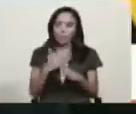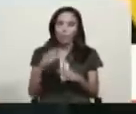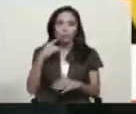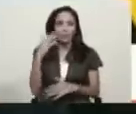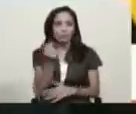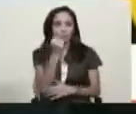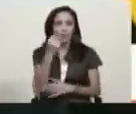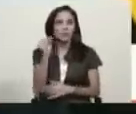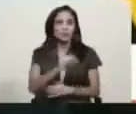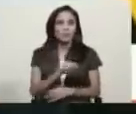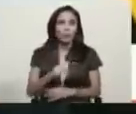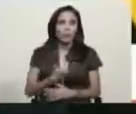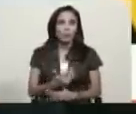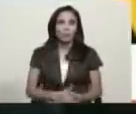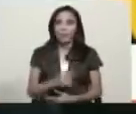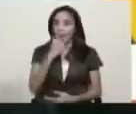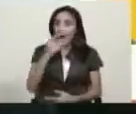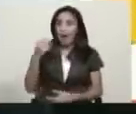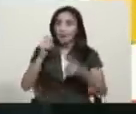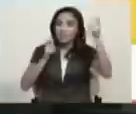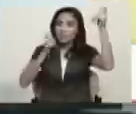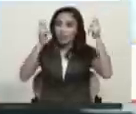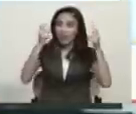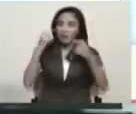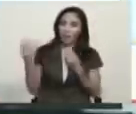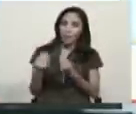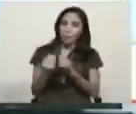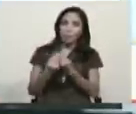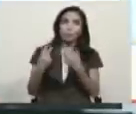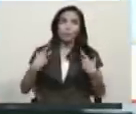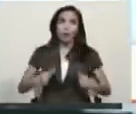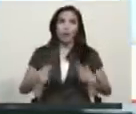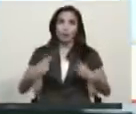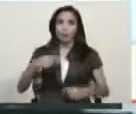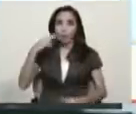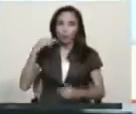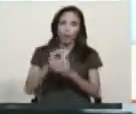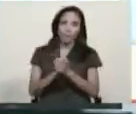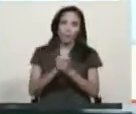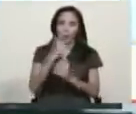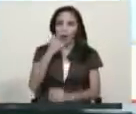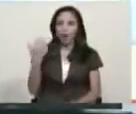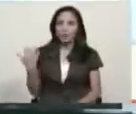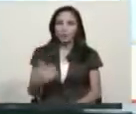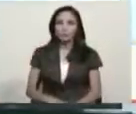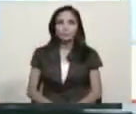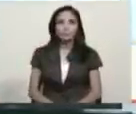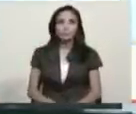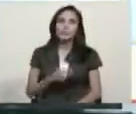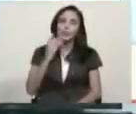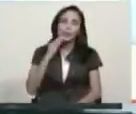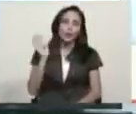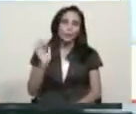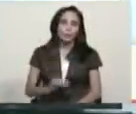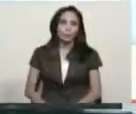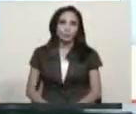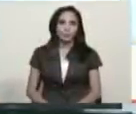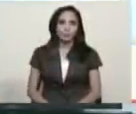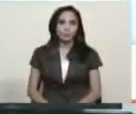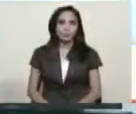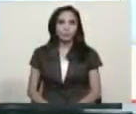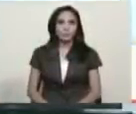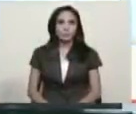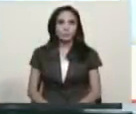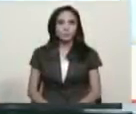Aristóbulo estuvo muy cerca del comandante Chávez. Siempre pidiendo lo imposible. Por ejemplo, Aristóbulo.